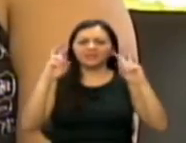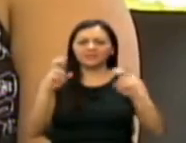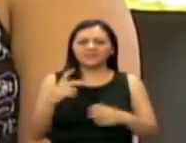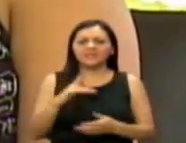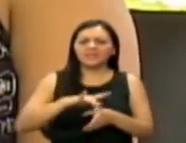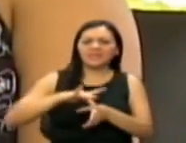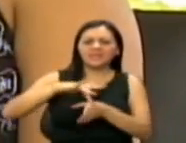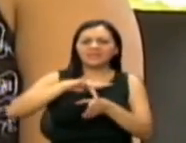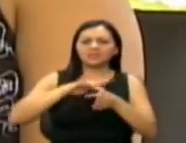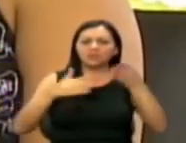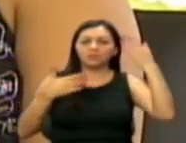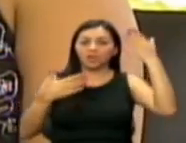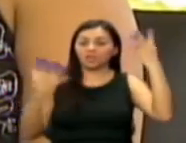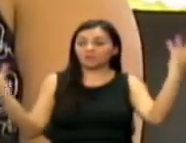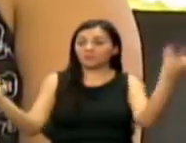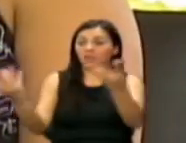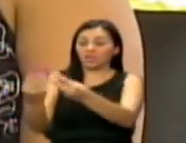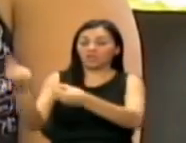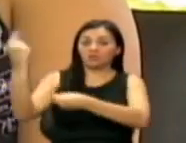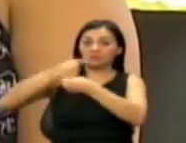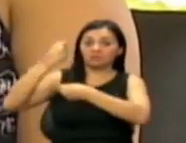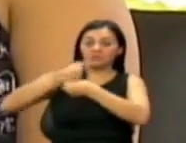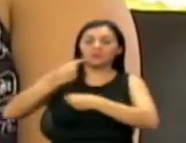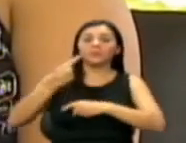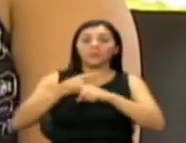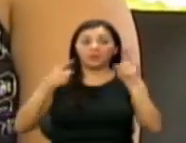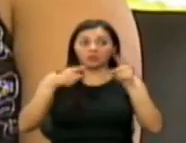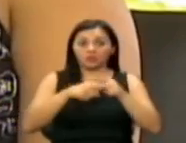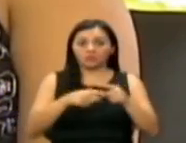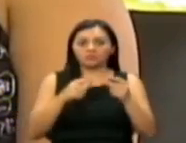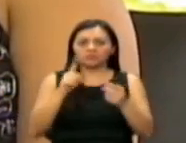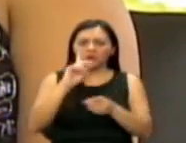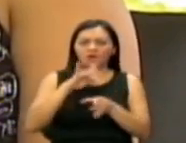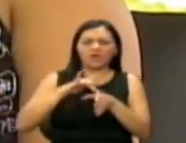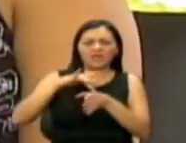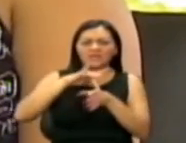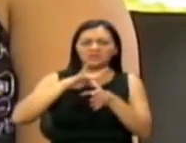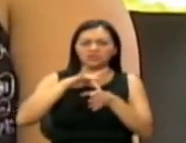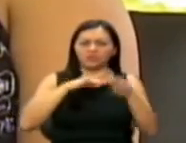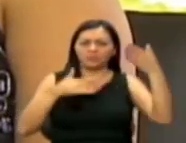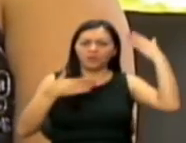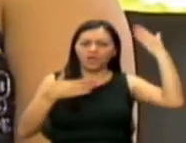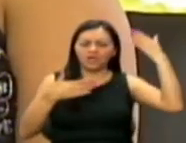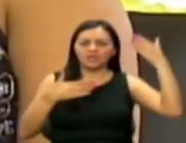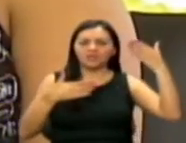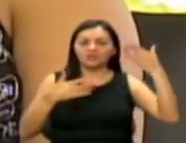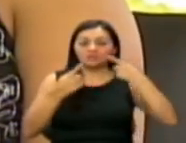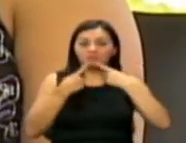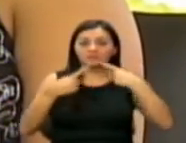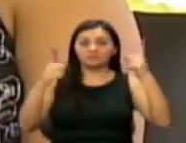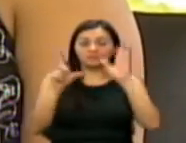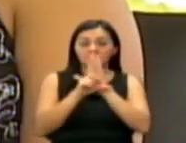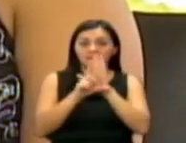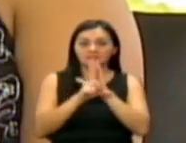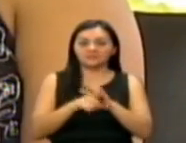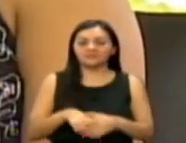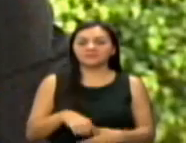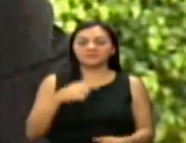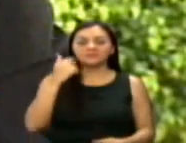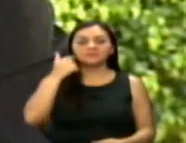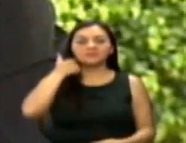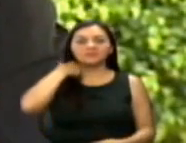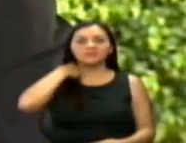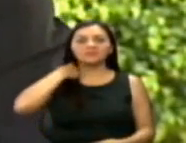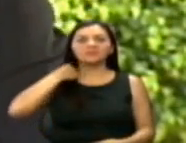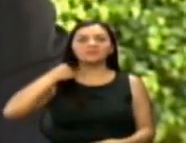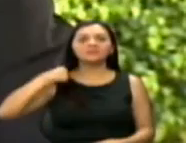está protestando? Sin embargo, ¿cree usted que es este costo político del que usted hablaba cuando anunciaba la presentación de estas leyes? Pero, Carla, ¿quién puede creer que todo esto